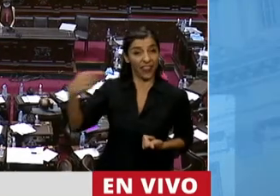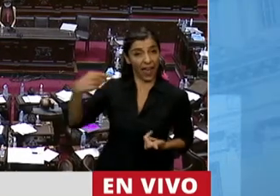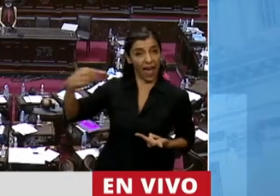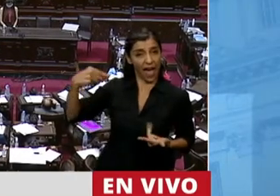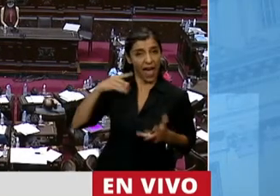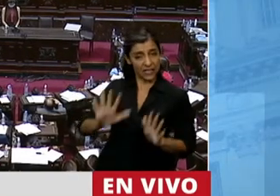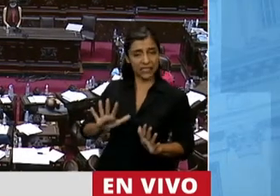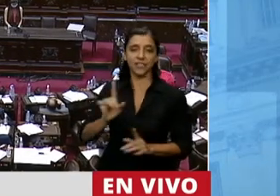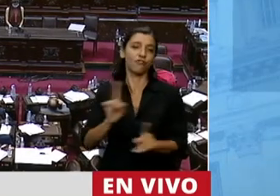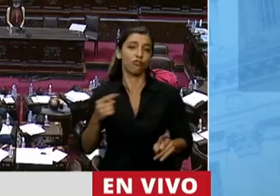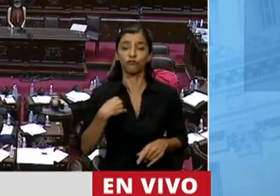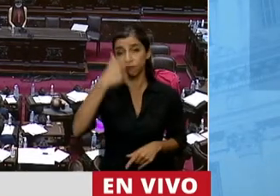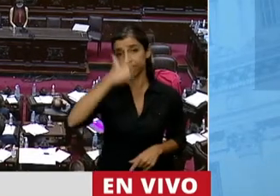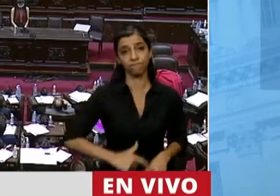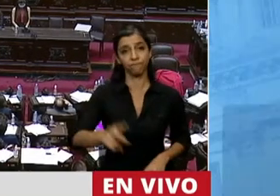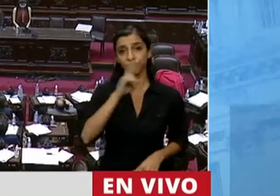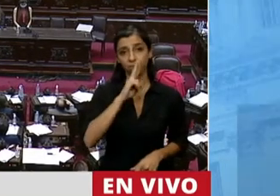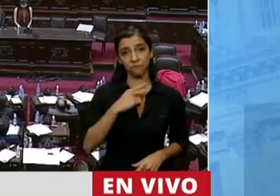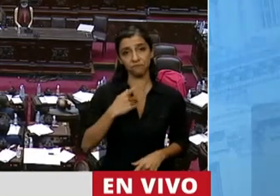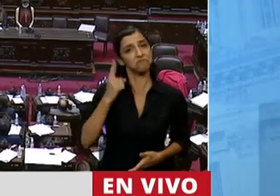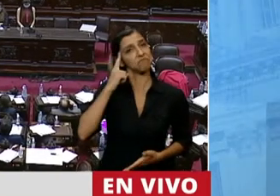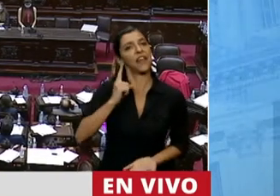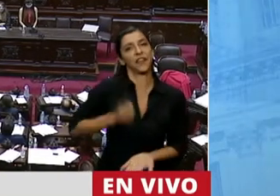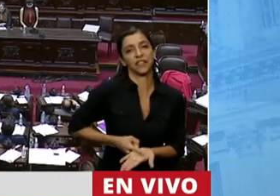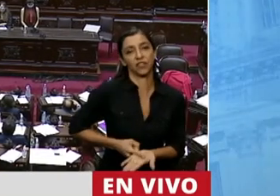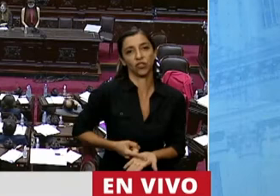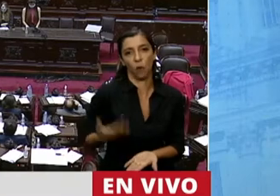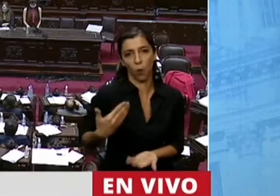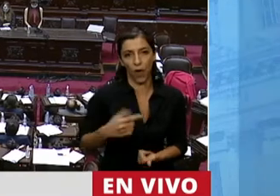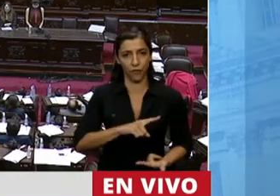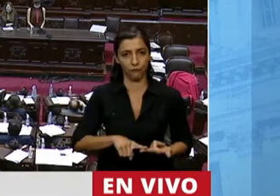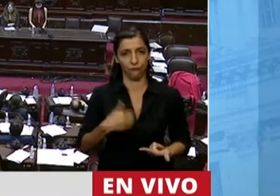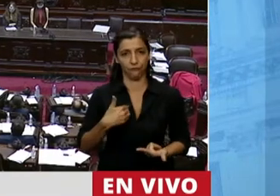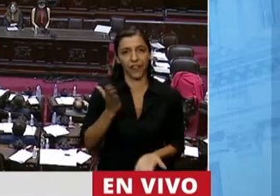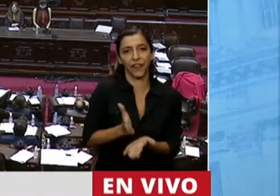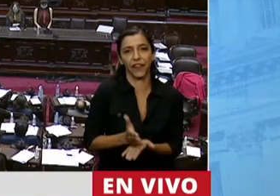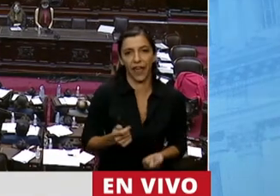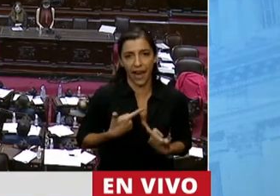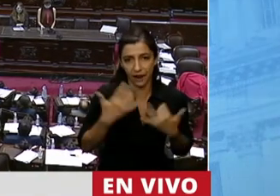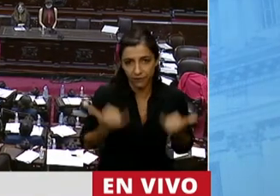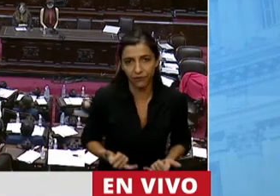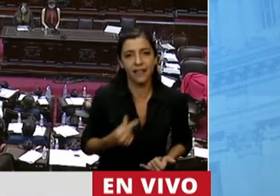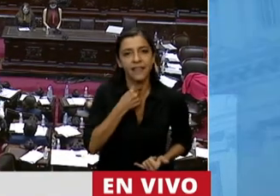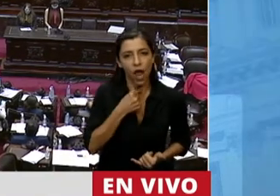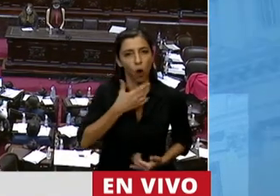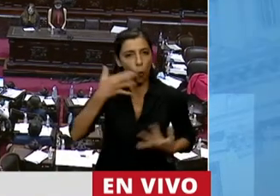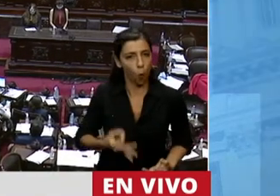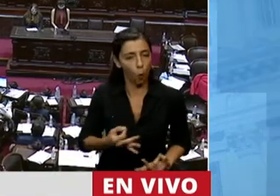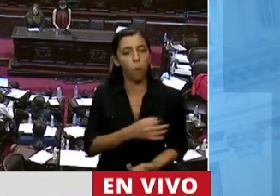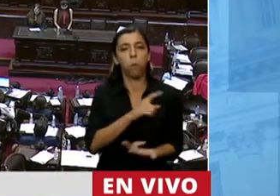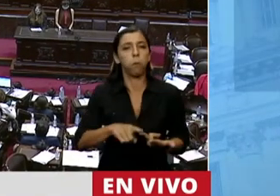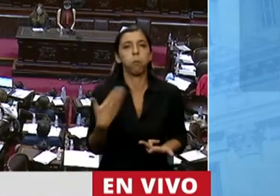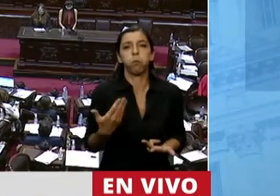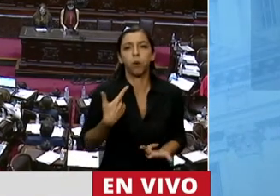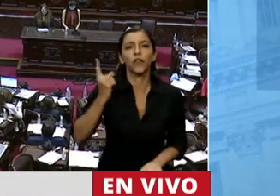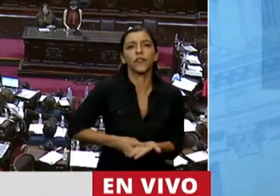ejerce su autonomía, que toma sus decisiones, que ejerce sus derechos y que tiene la suerte de poder decidir